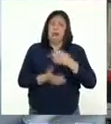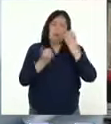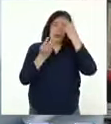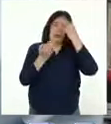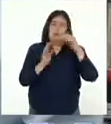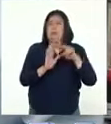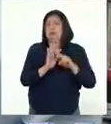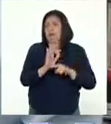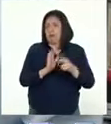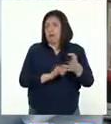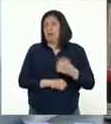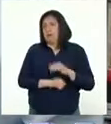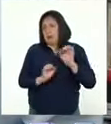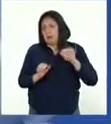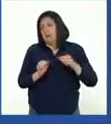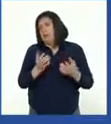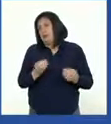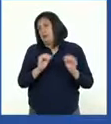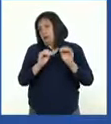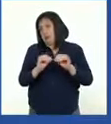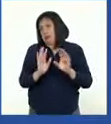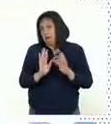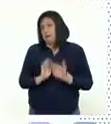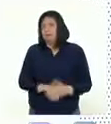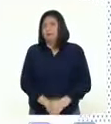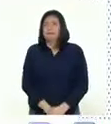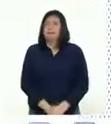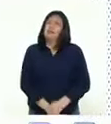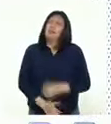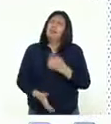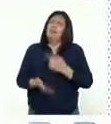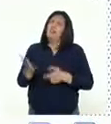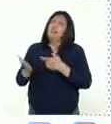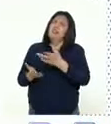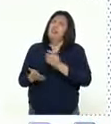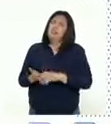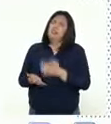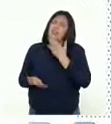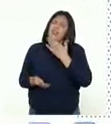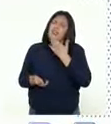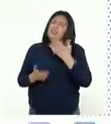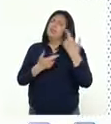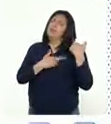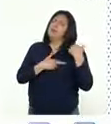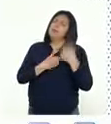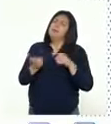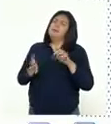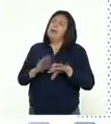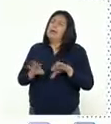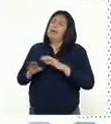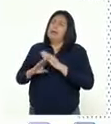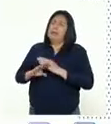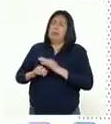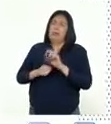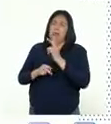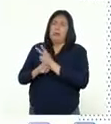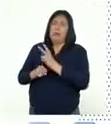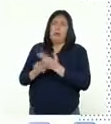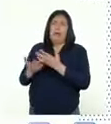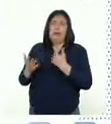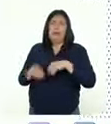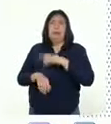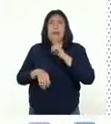las normas. Para eso han sido creadas. ¿Qué autoridades son responsables de tomar medidas preventivas ante